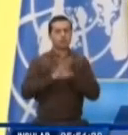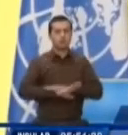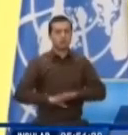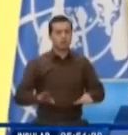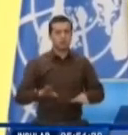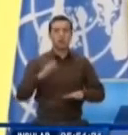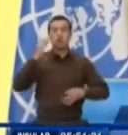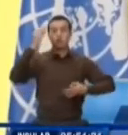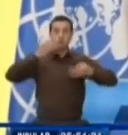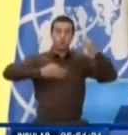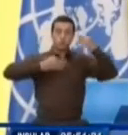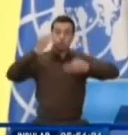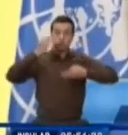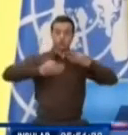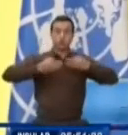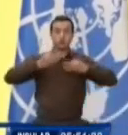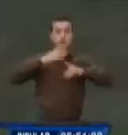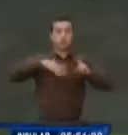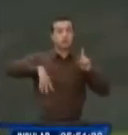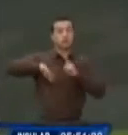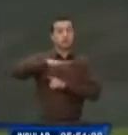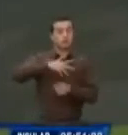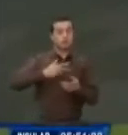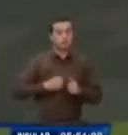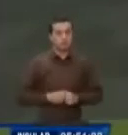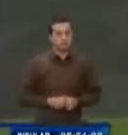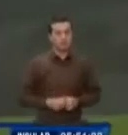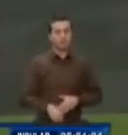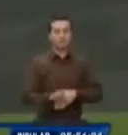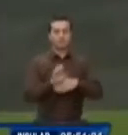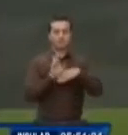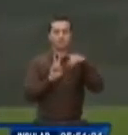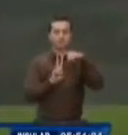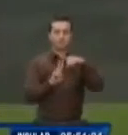justicia ambiental. Fabricio Ceballos, Ecuador TV.